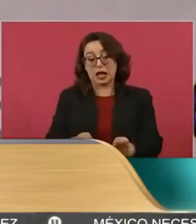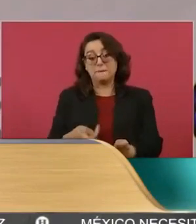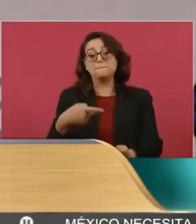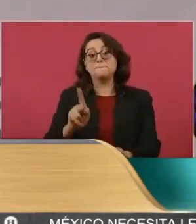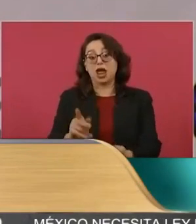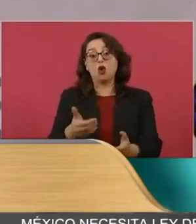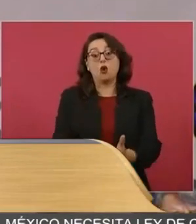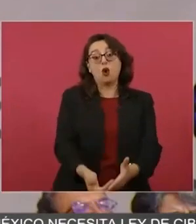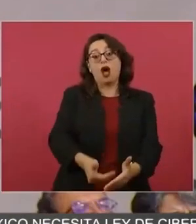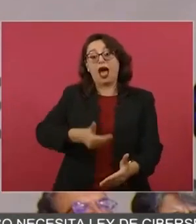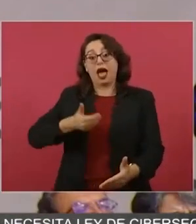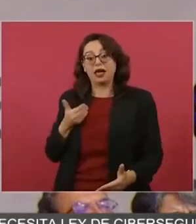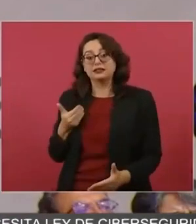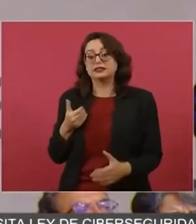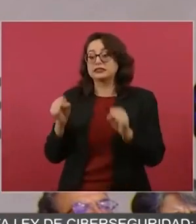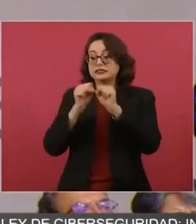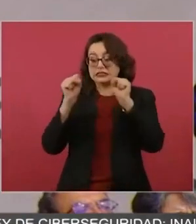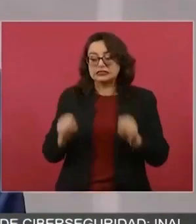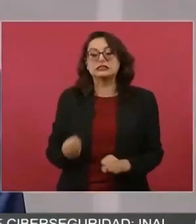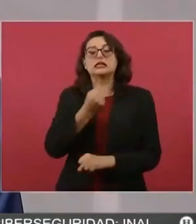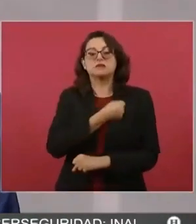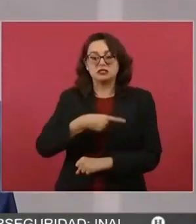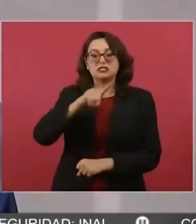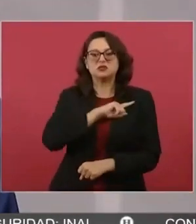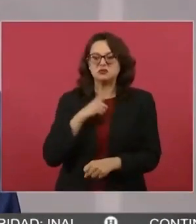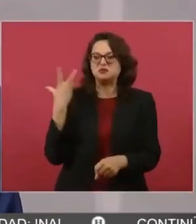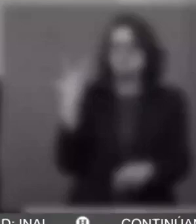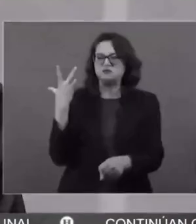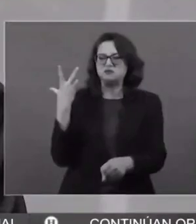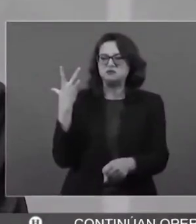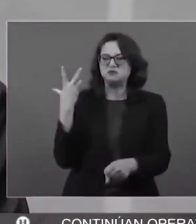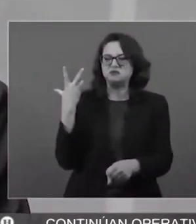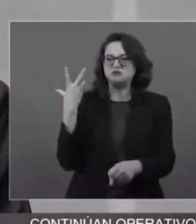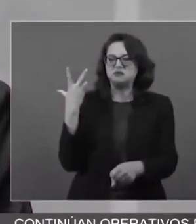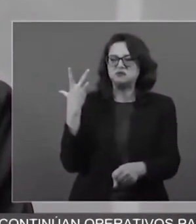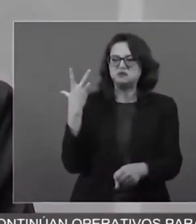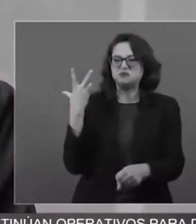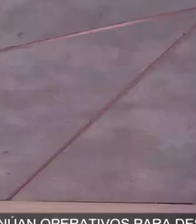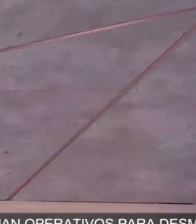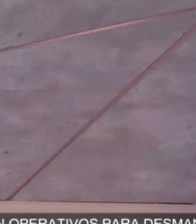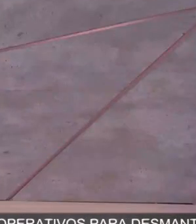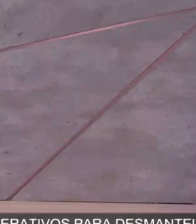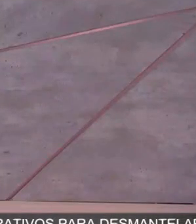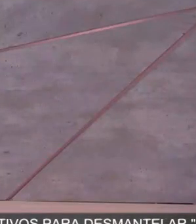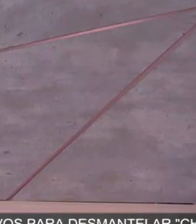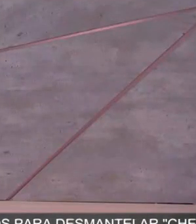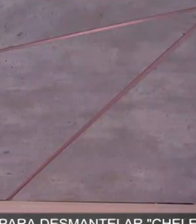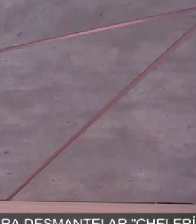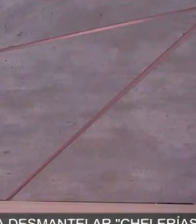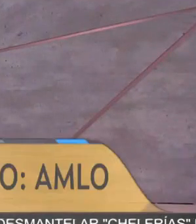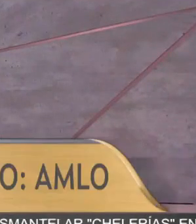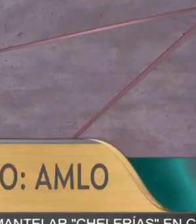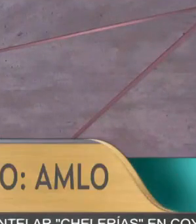del mundo. Repito, lo vuelvo a decir, me canso ganso. Y en seguridad,